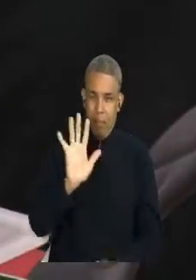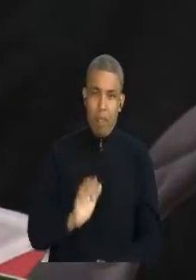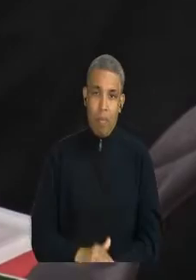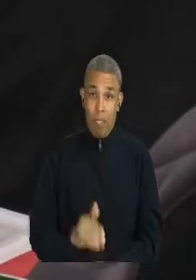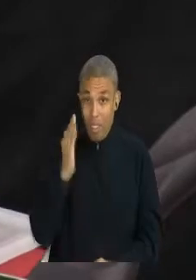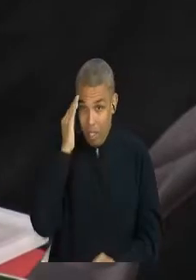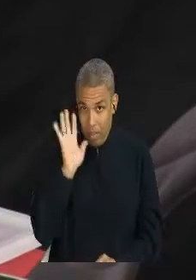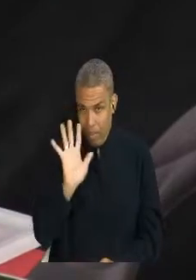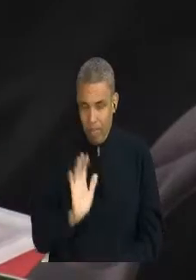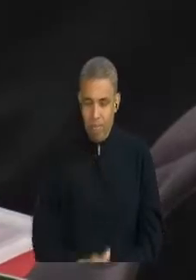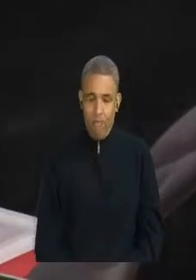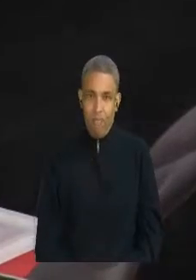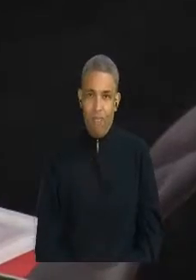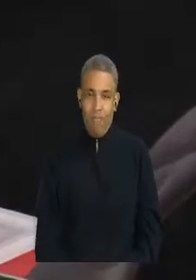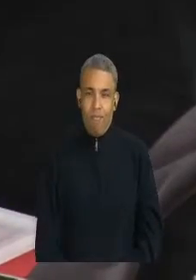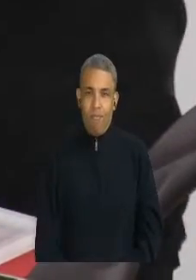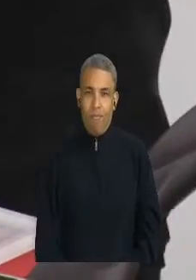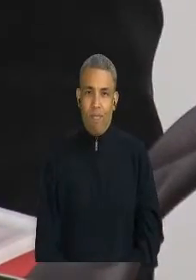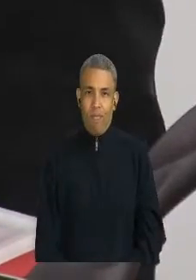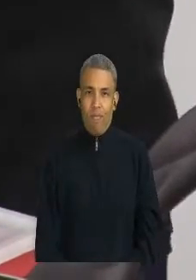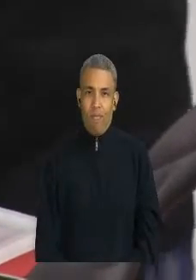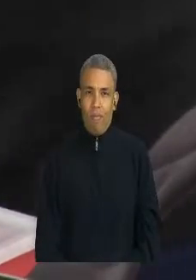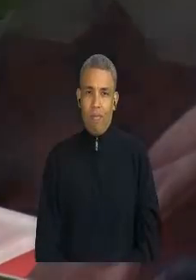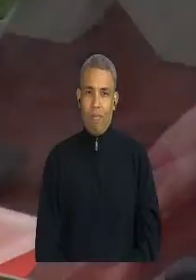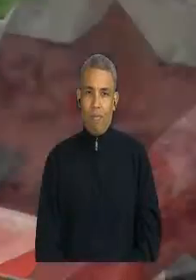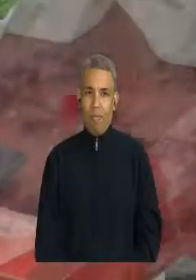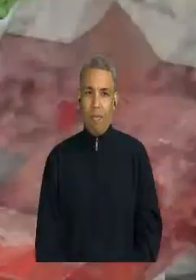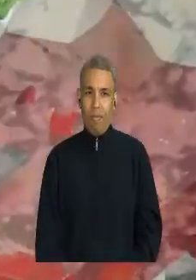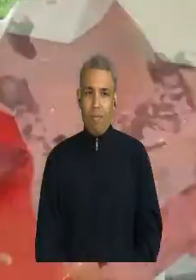Ya regresamos a este su programa A Pedir de Boca.